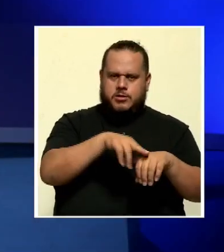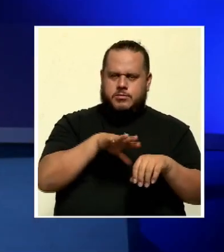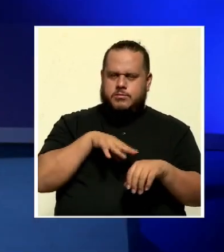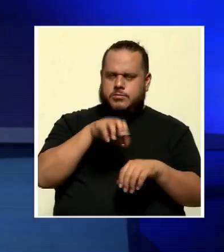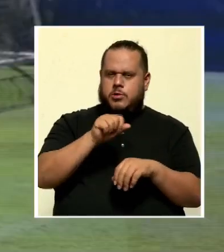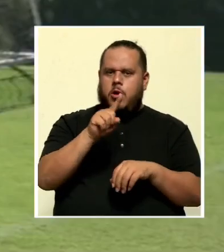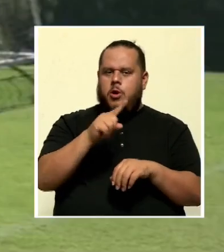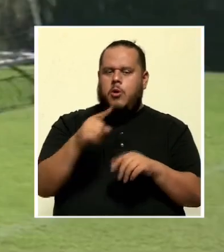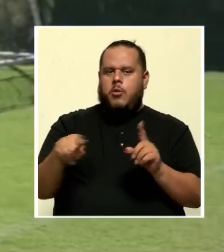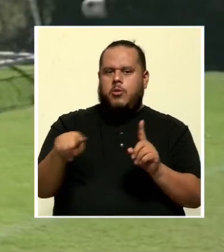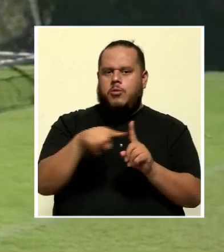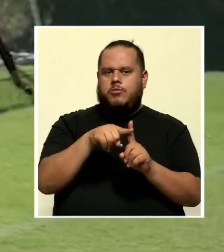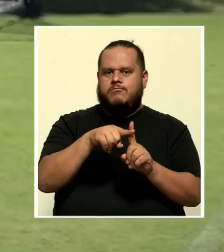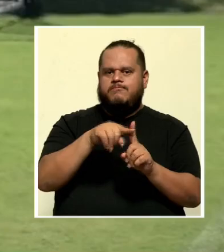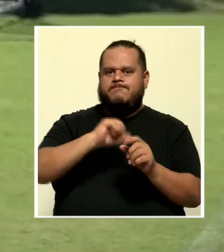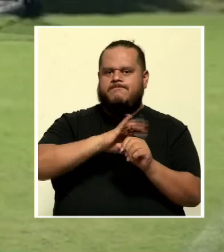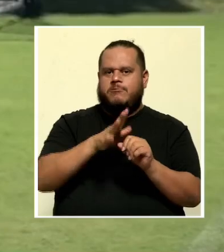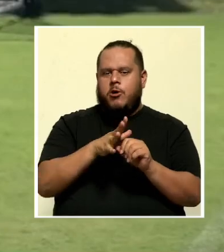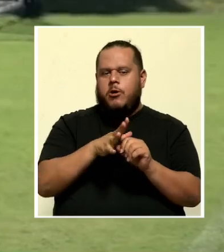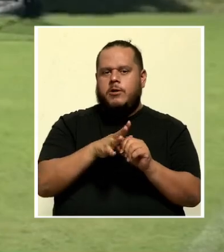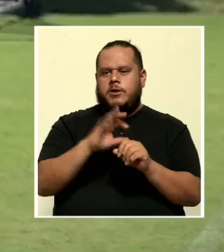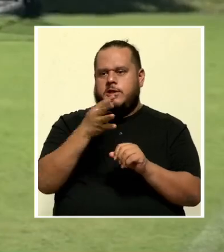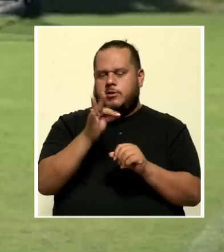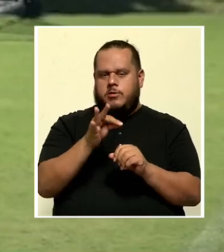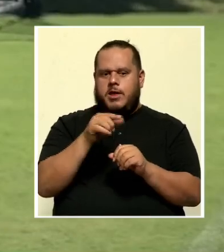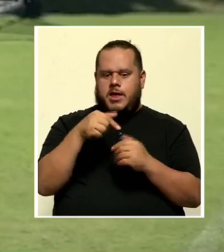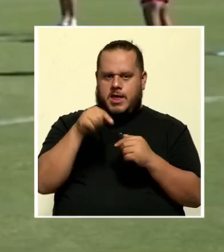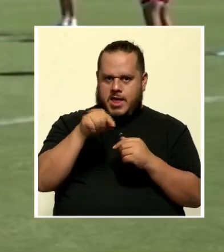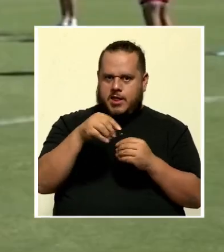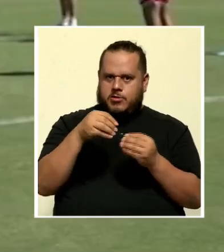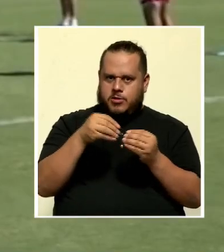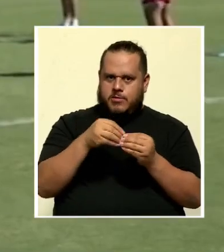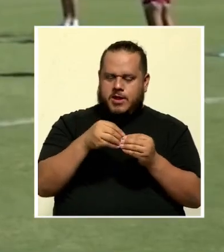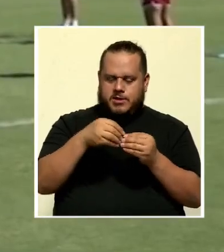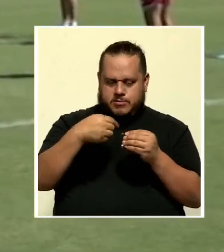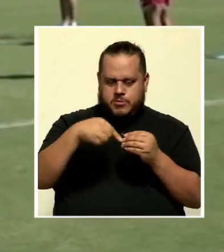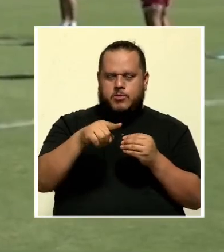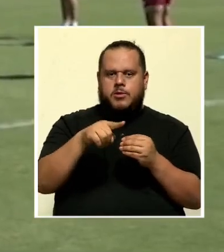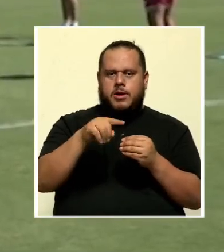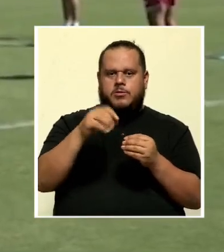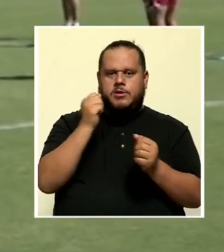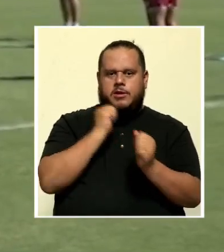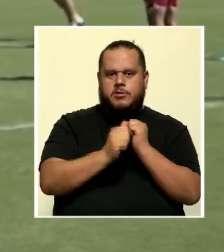caso positivo de COVID-19. Esto y más al volver en los deportes.